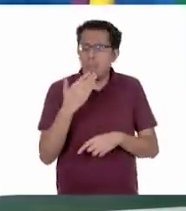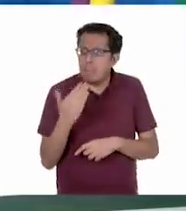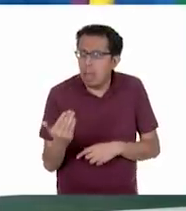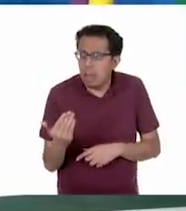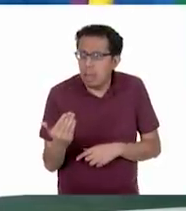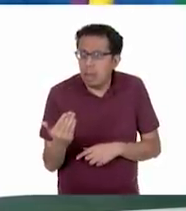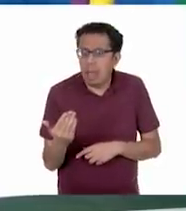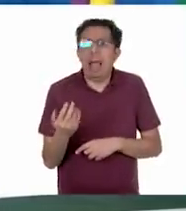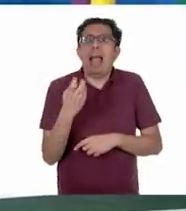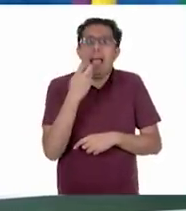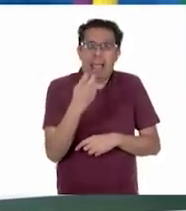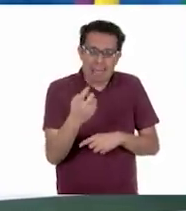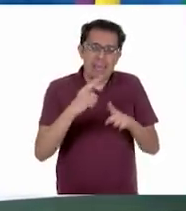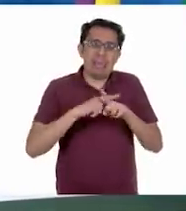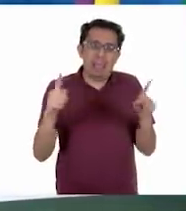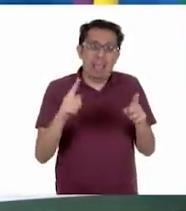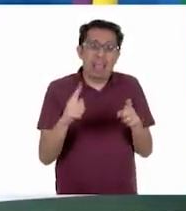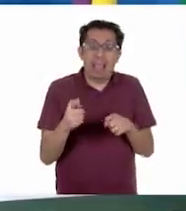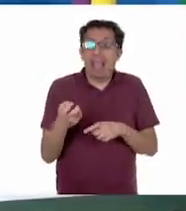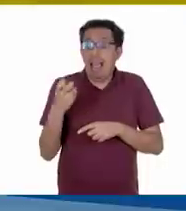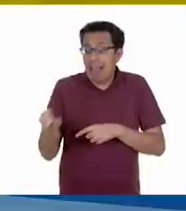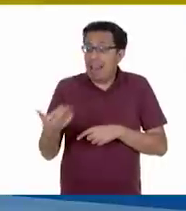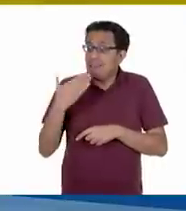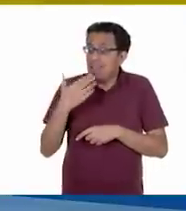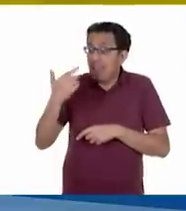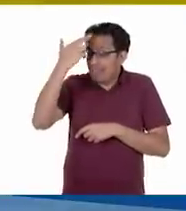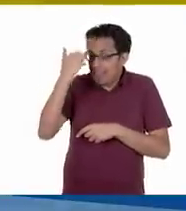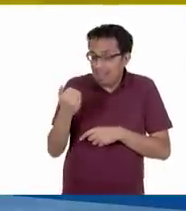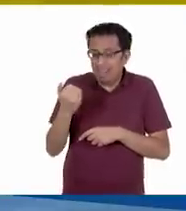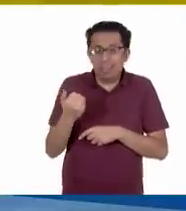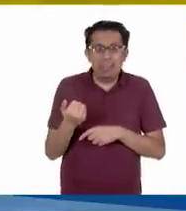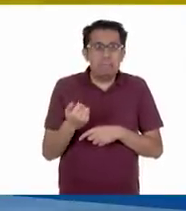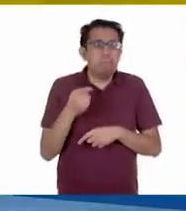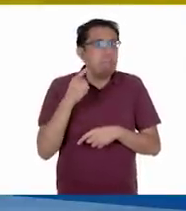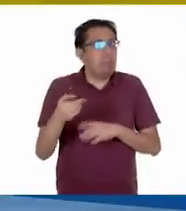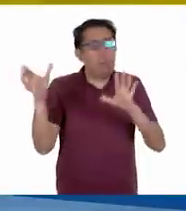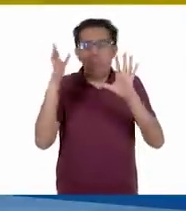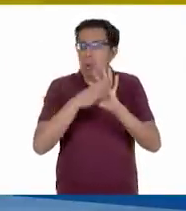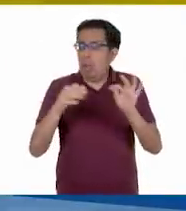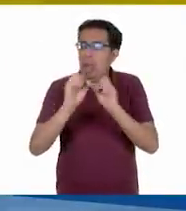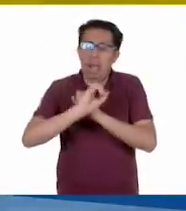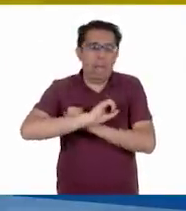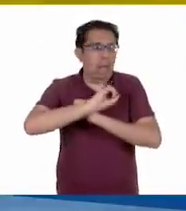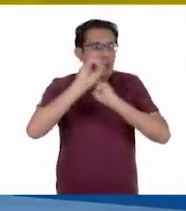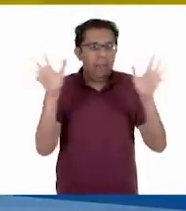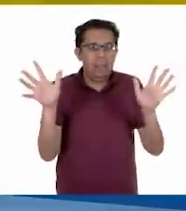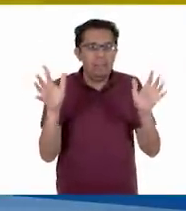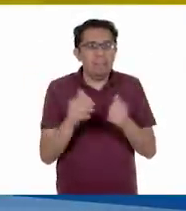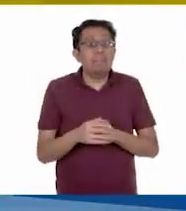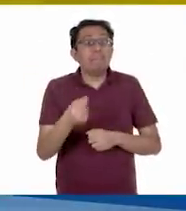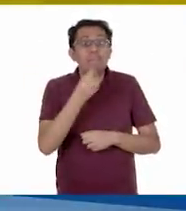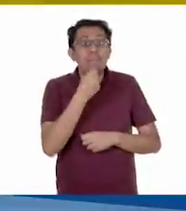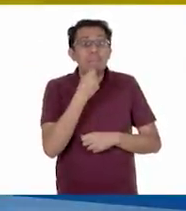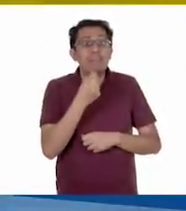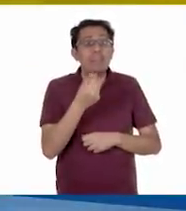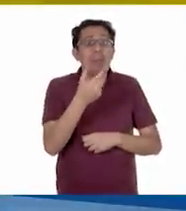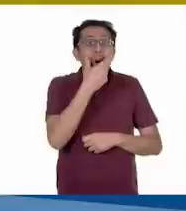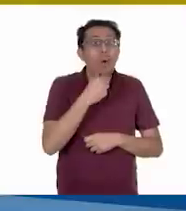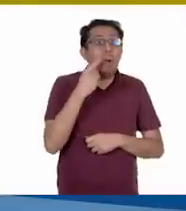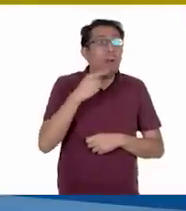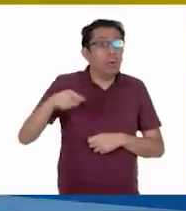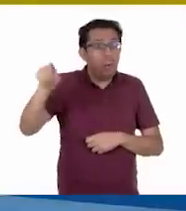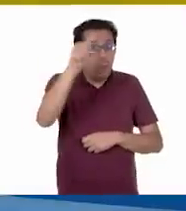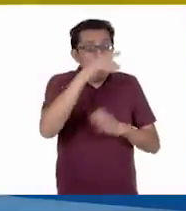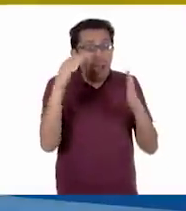bien? Exacto, Raulito. No se podría haber explicado de mejor manera. Niñas y niños en casa,